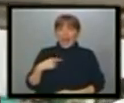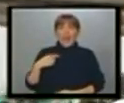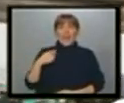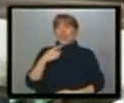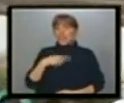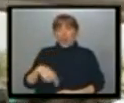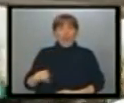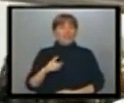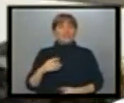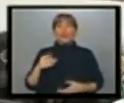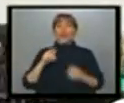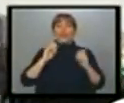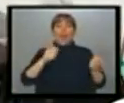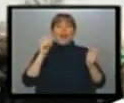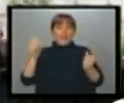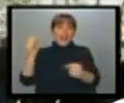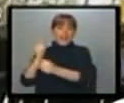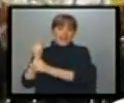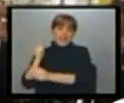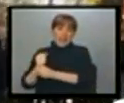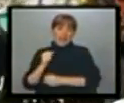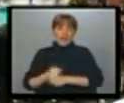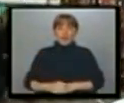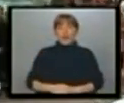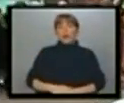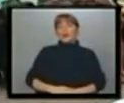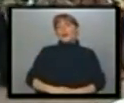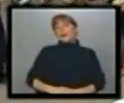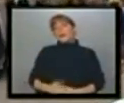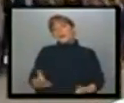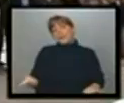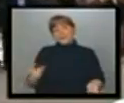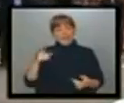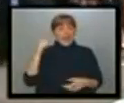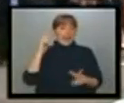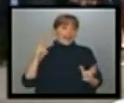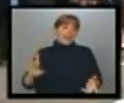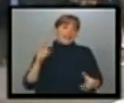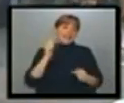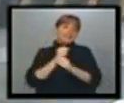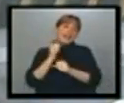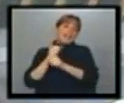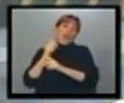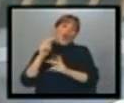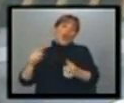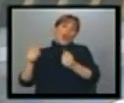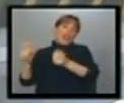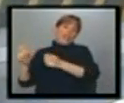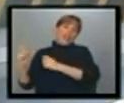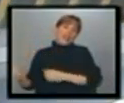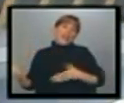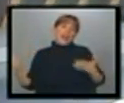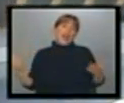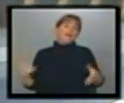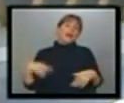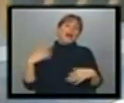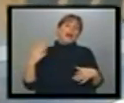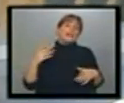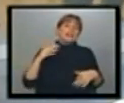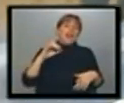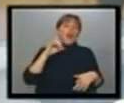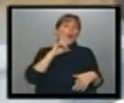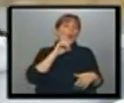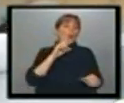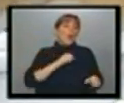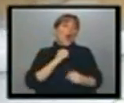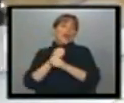trabajo. Bueno, generar trabajo y obviamente la esperanza que tiene el gobierno de un segundo semestre muy distinto.